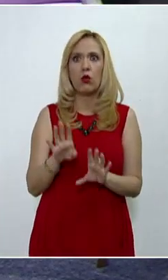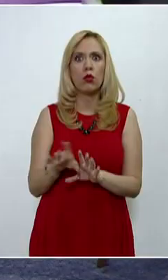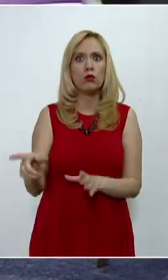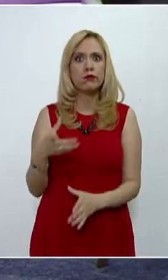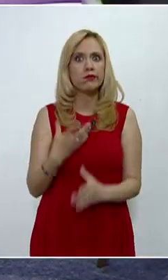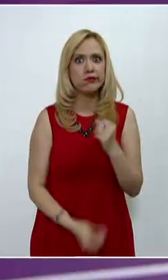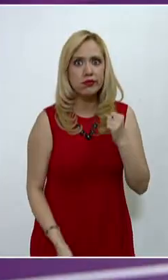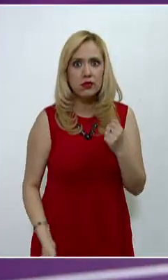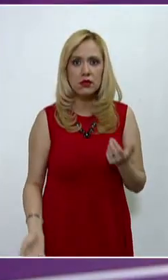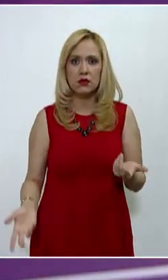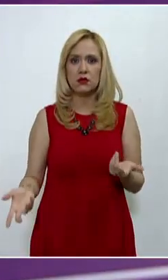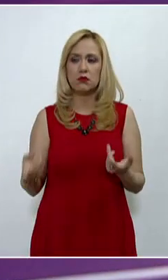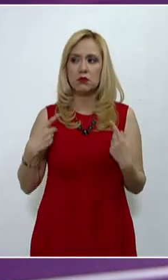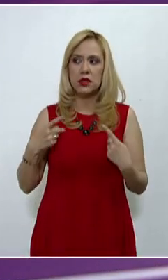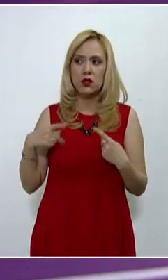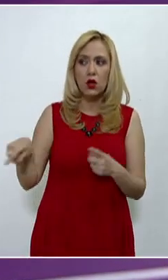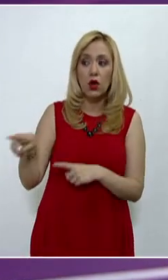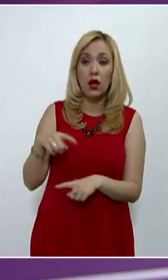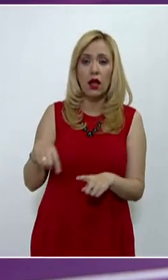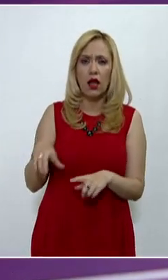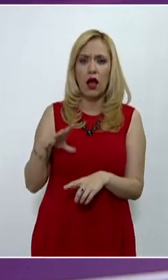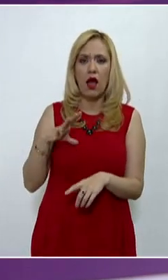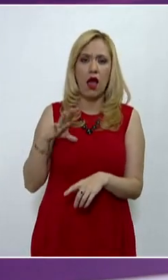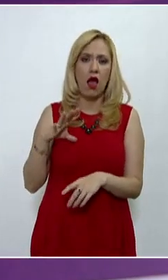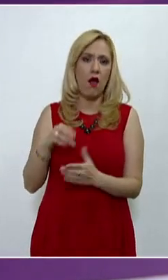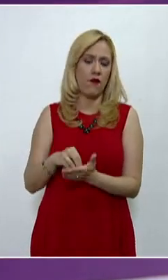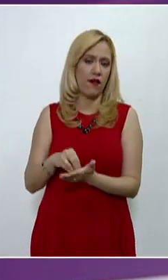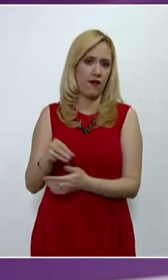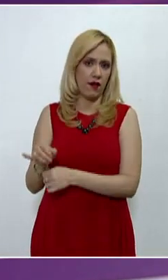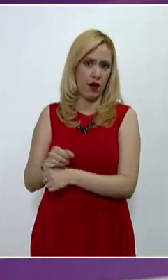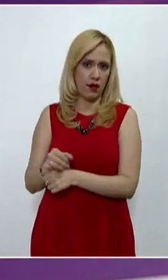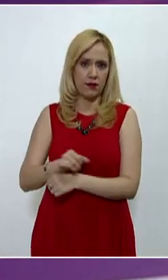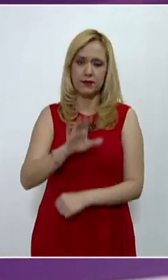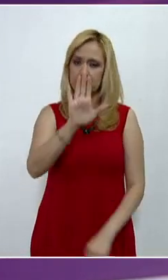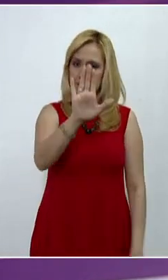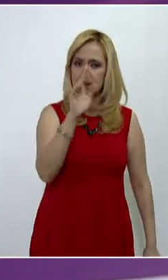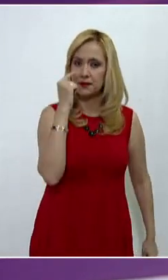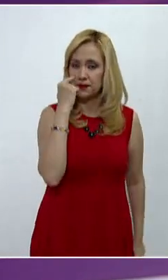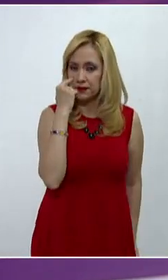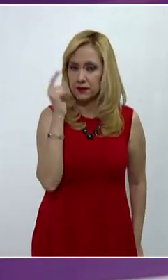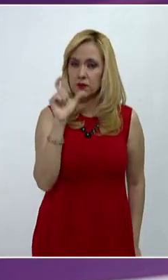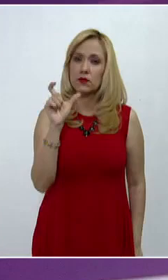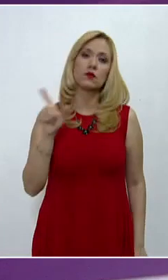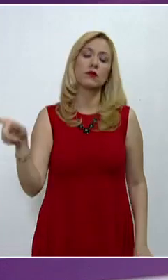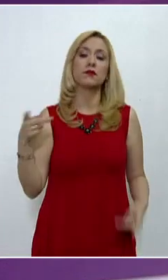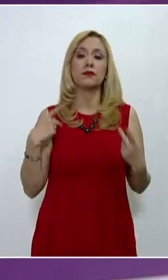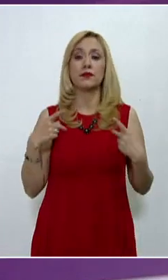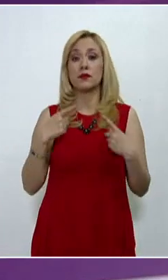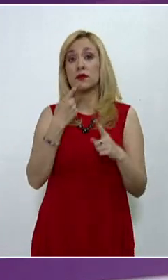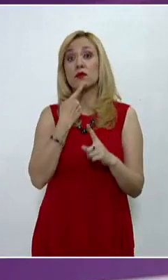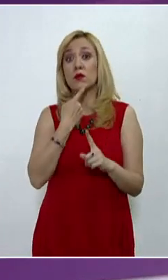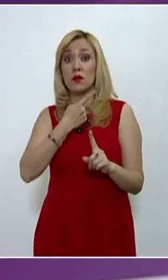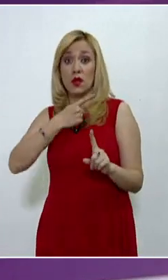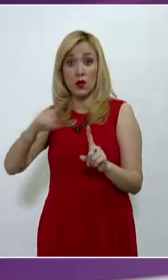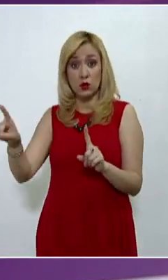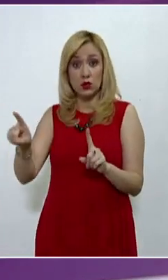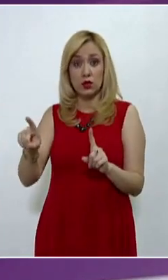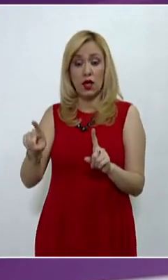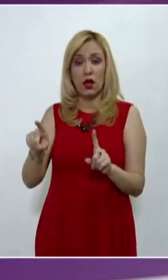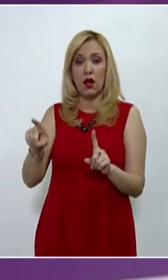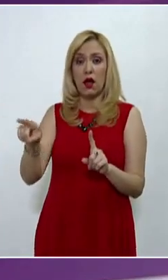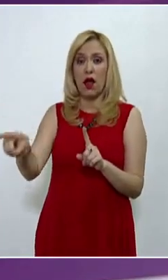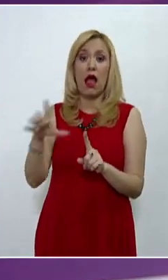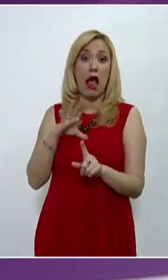ese riesgo de fuga de estas personas que están procesadas? Que una persona enfrente un proceso penal en libertad